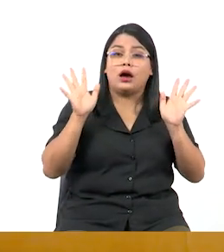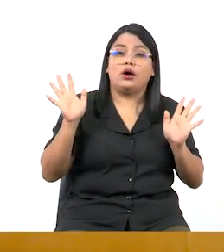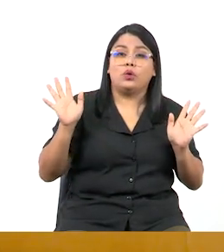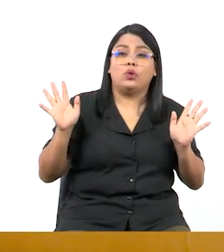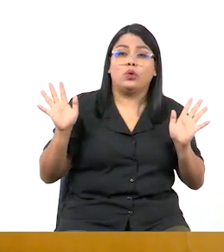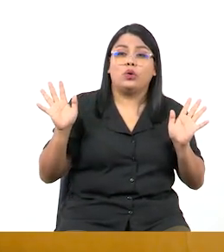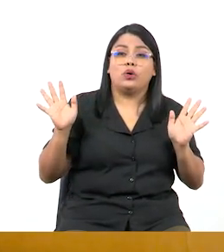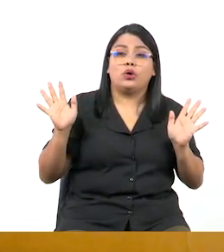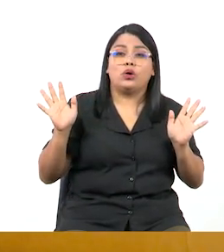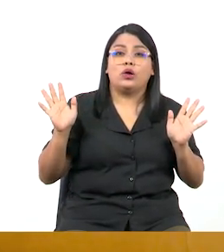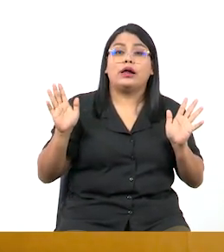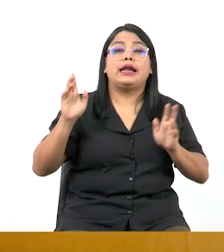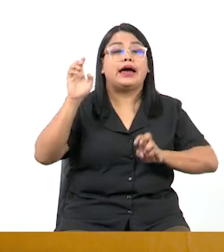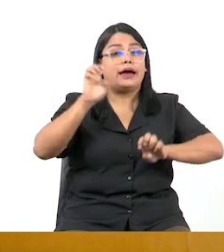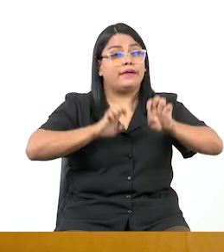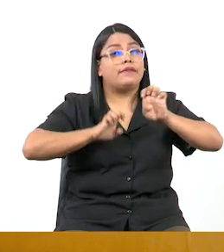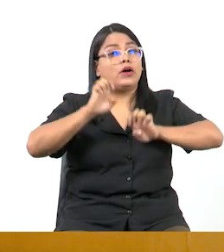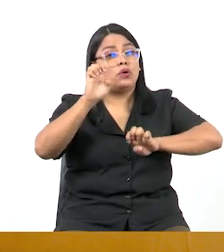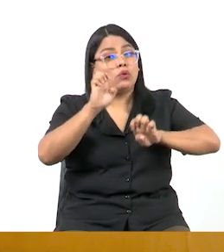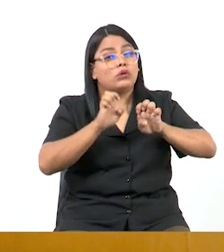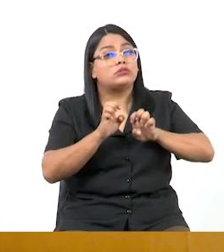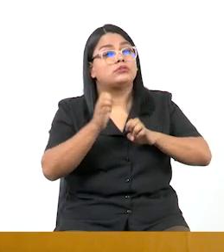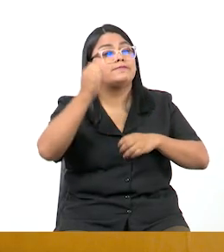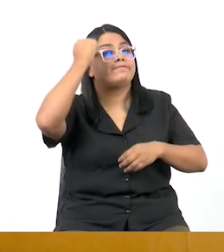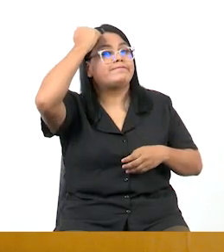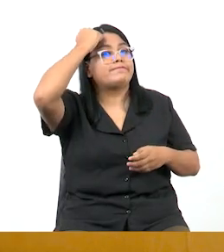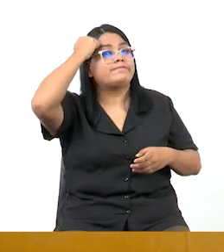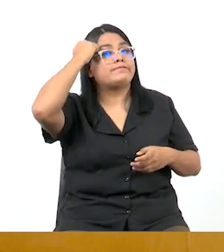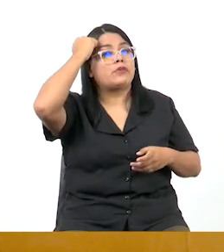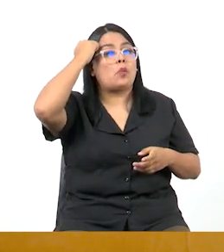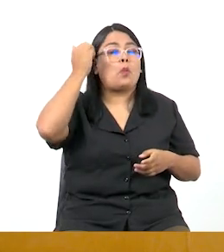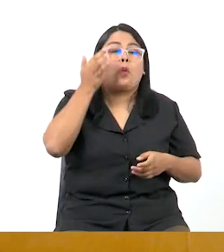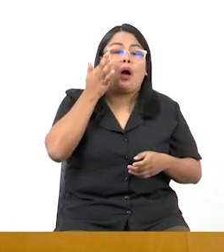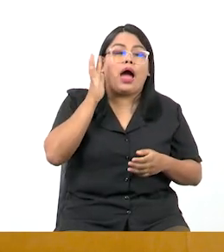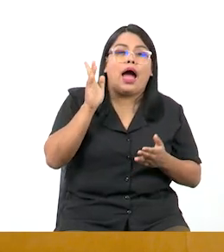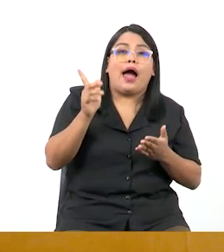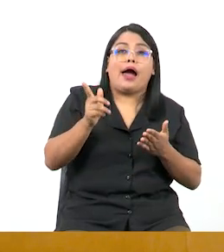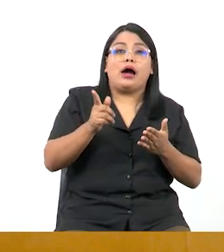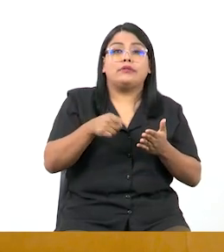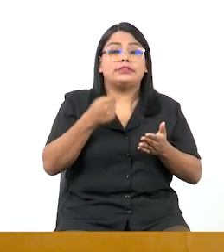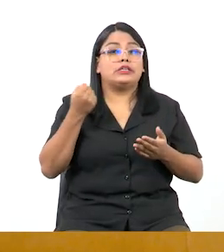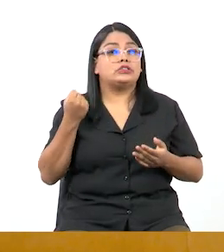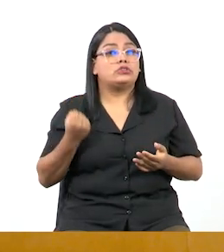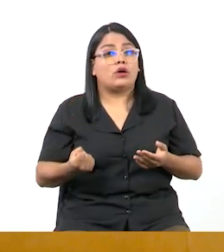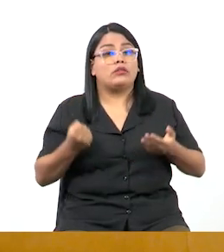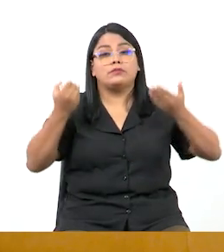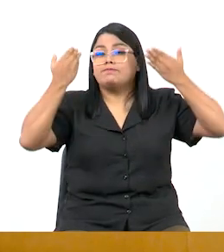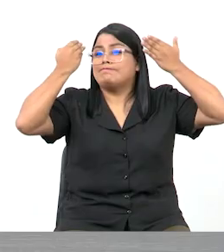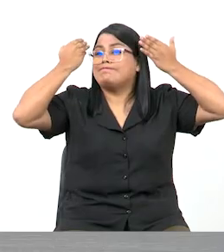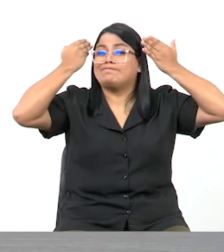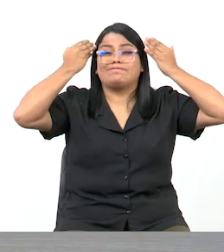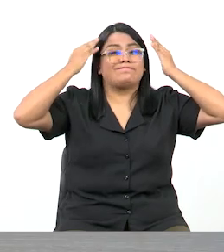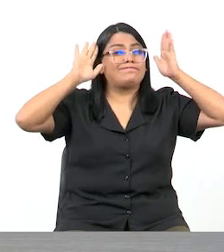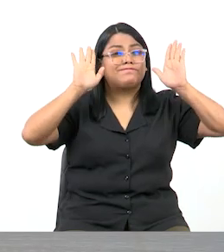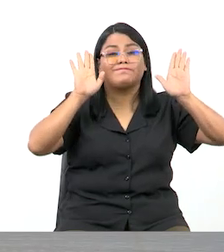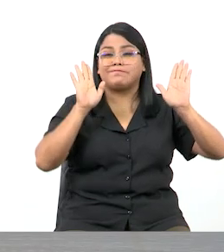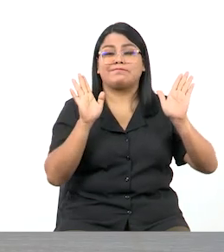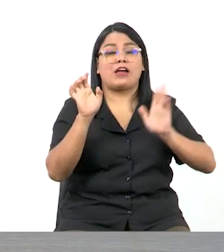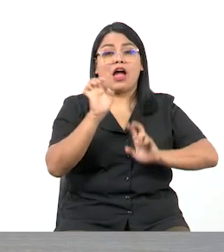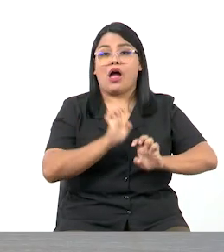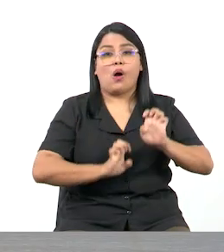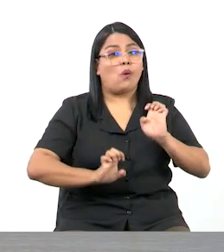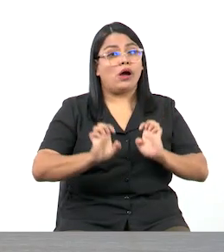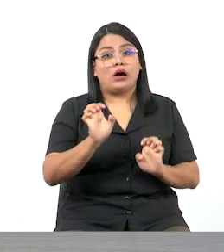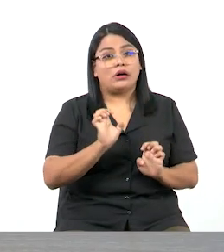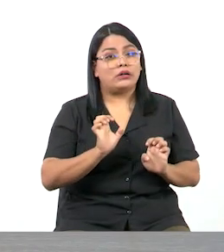clarificando la evaluación de los aprendizajes. Porque en muchos casos el estudiantado no sabe qué es lo que le van a